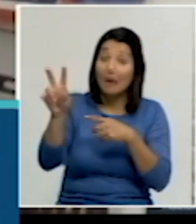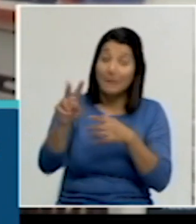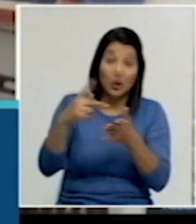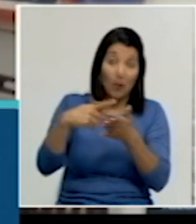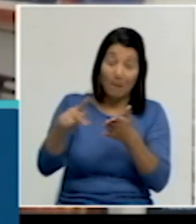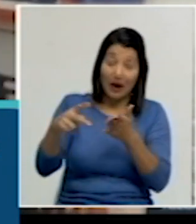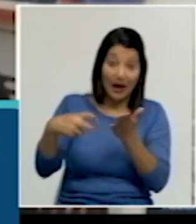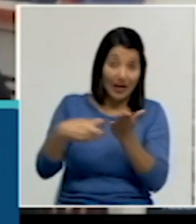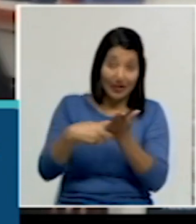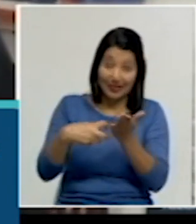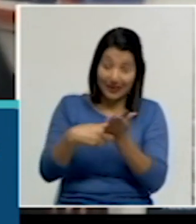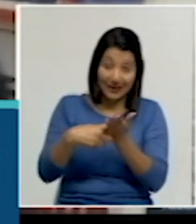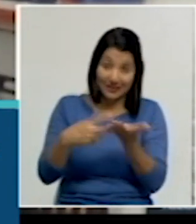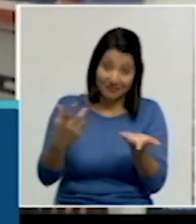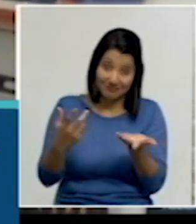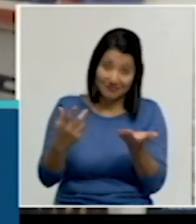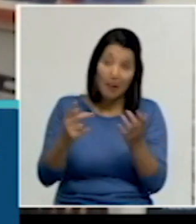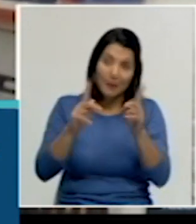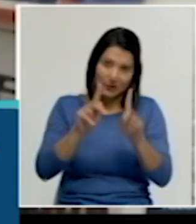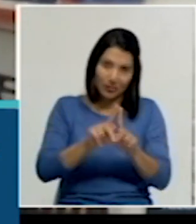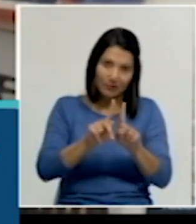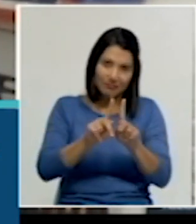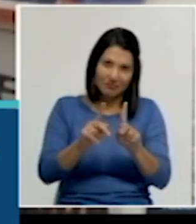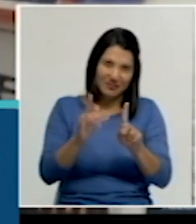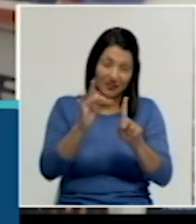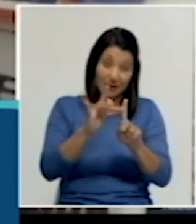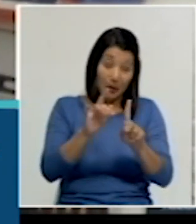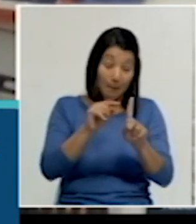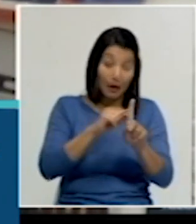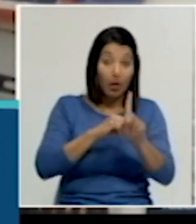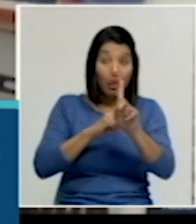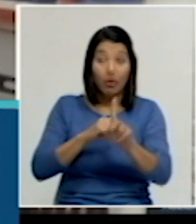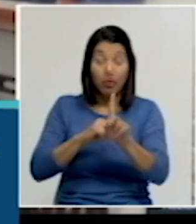Entonces, lo que está sucediendo es que